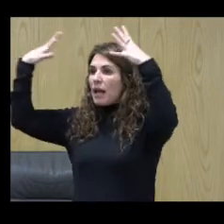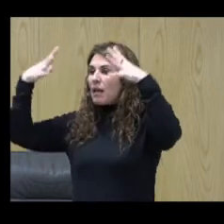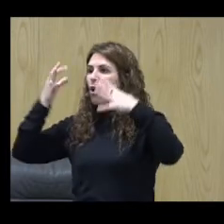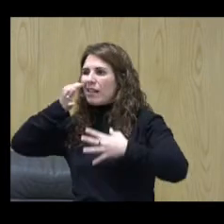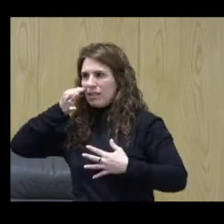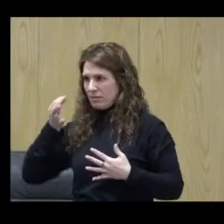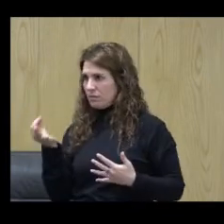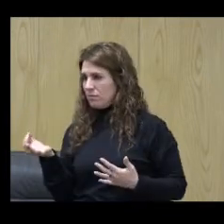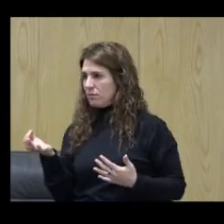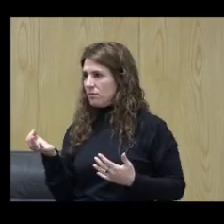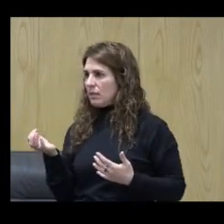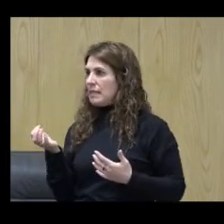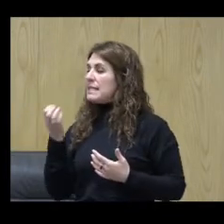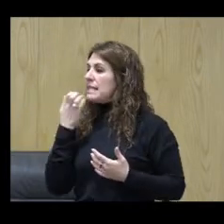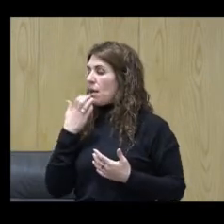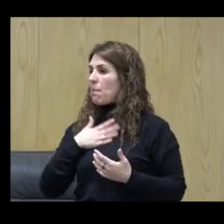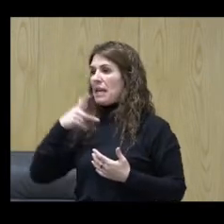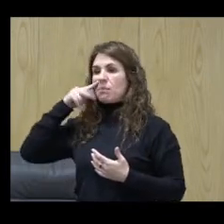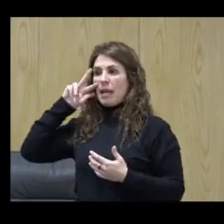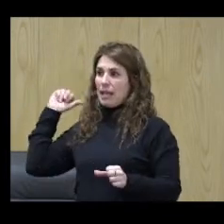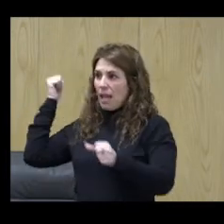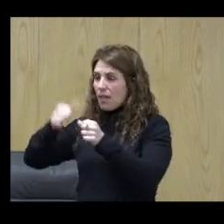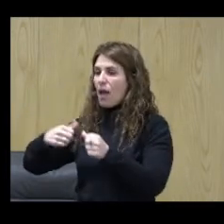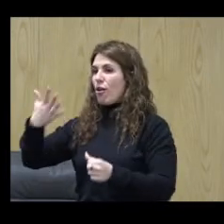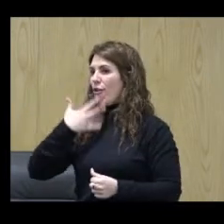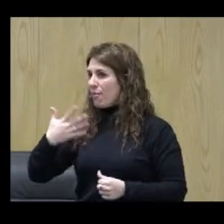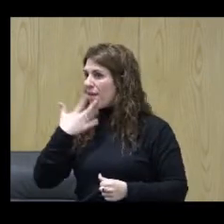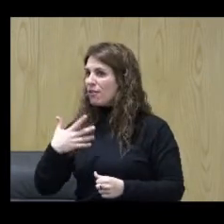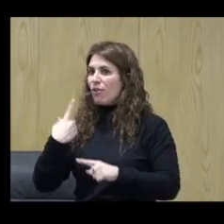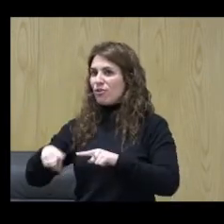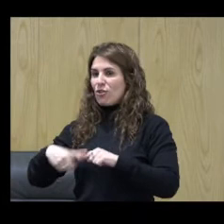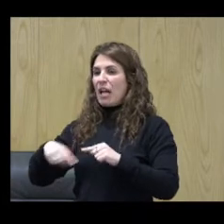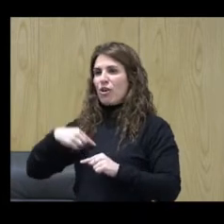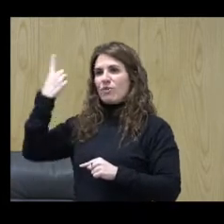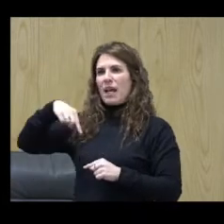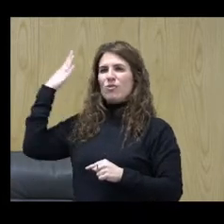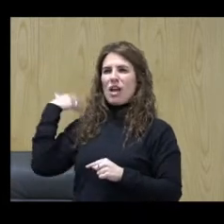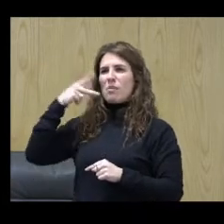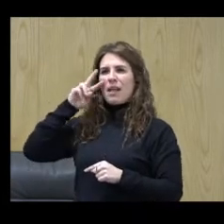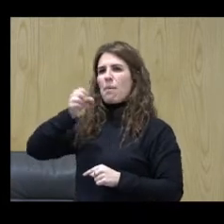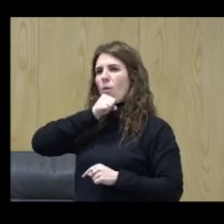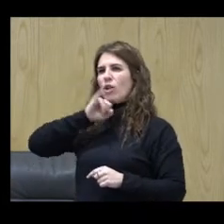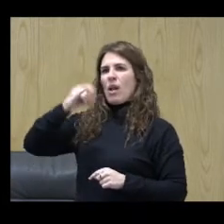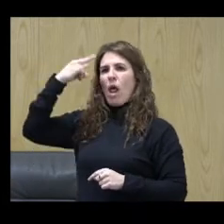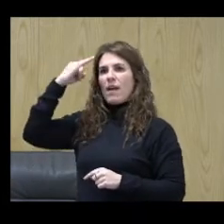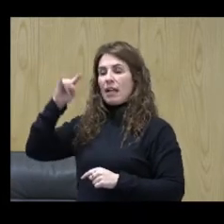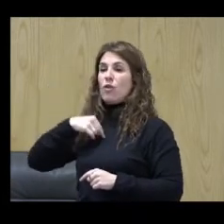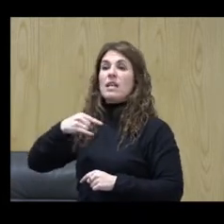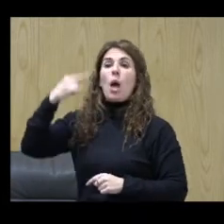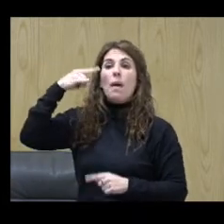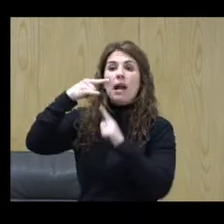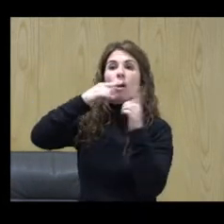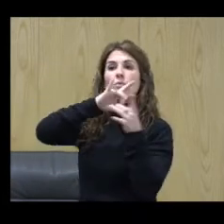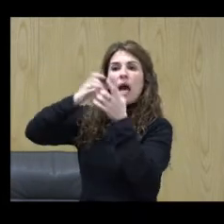física, si aplico mis conocimientos o mis propias experiencias sobre eso, ¿no? Pero además puedo, además de verla real, puedo